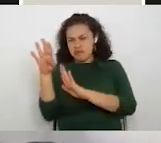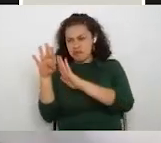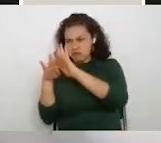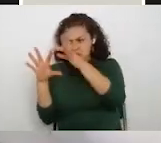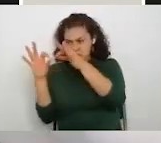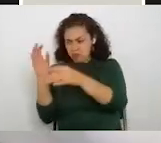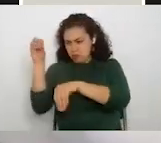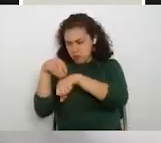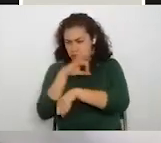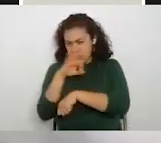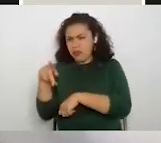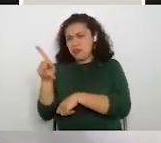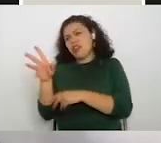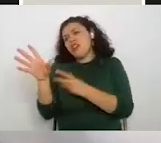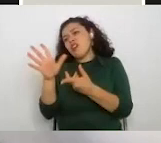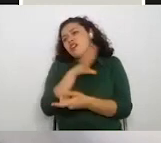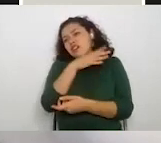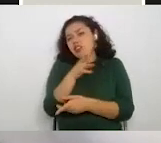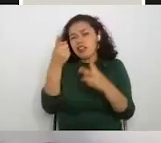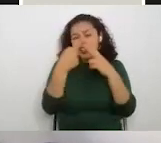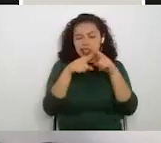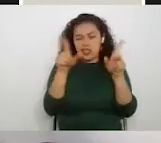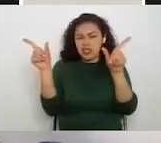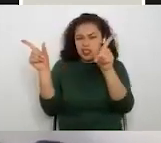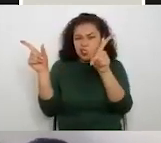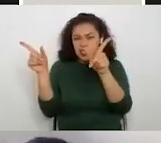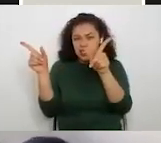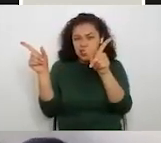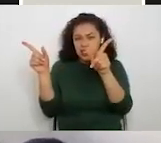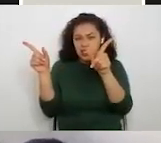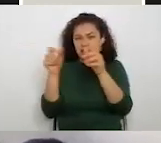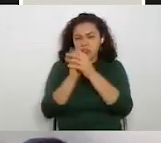procedimientos, pero normalmente una introducción en el